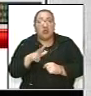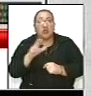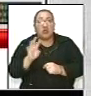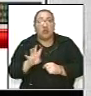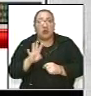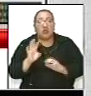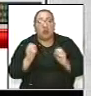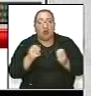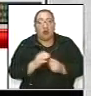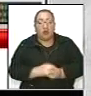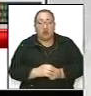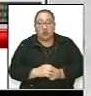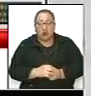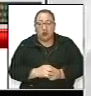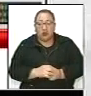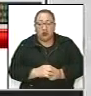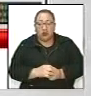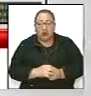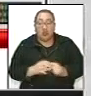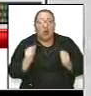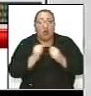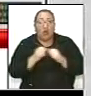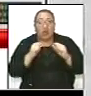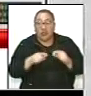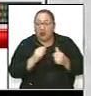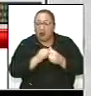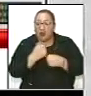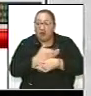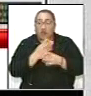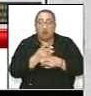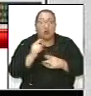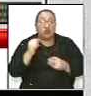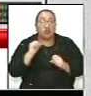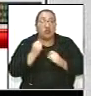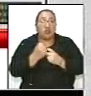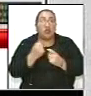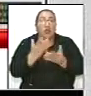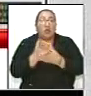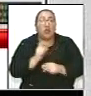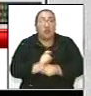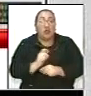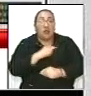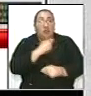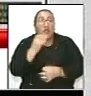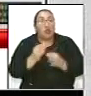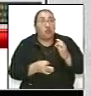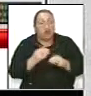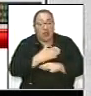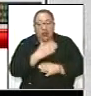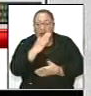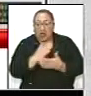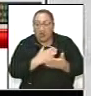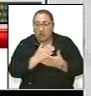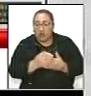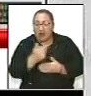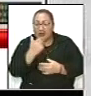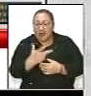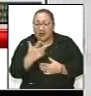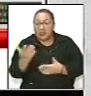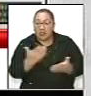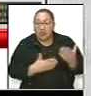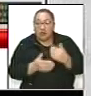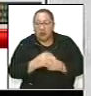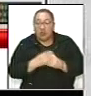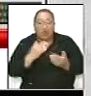2.134 adolescentes. Con respecto a las medidas socioeducativas, el Poder Judicial inauguró 3 servicios